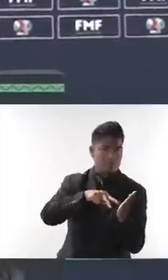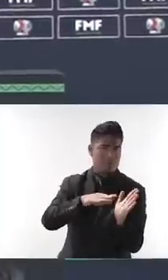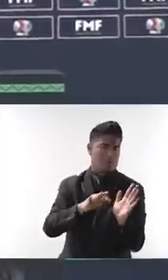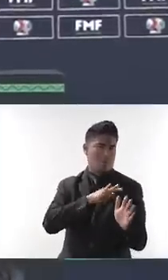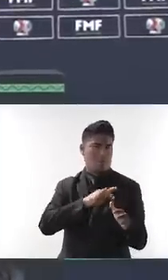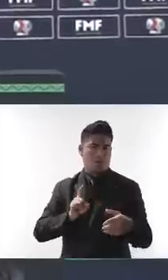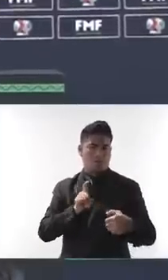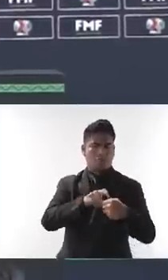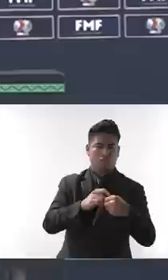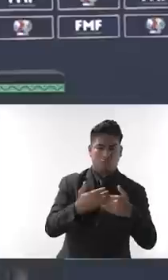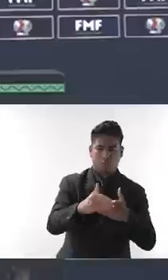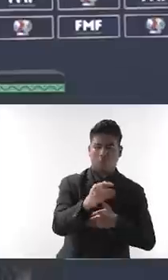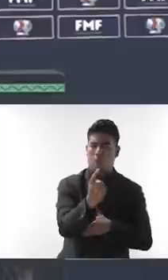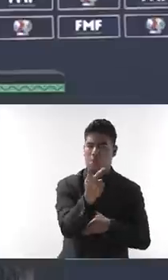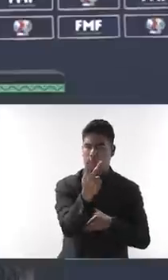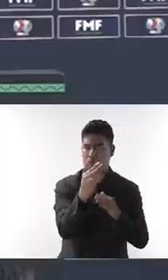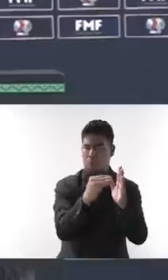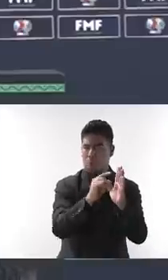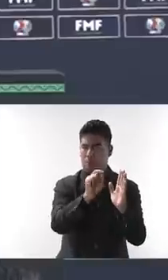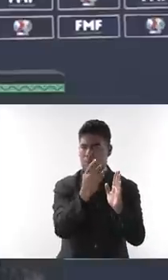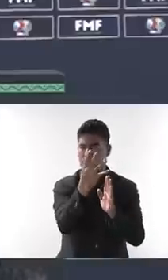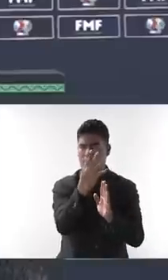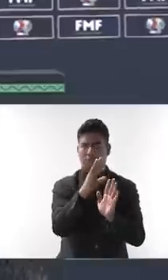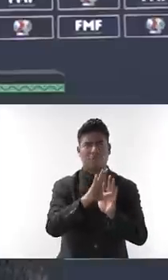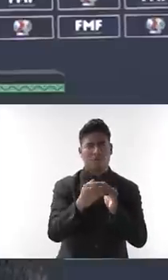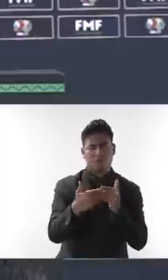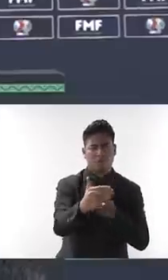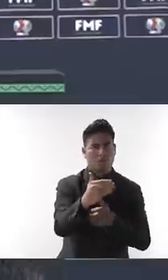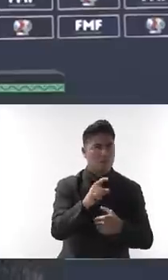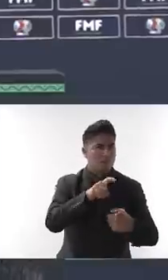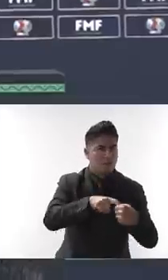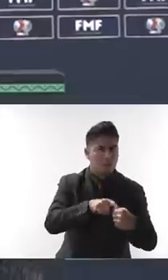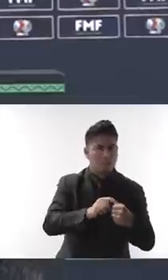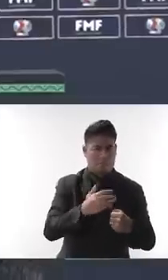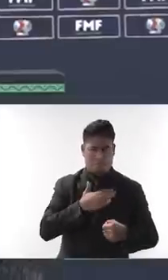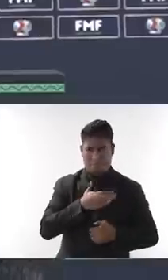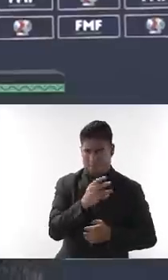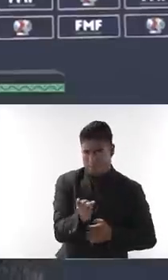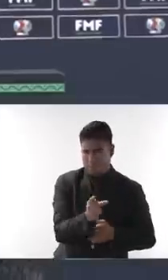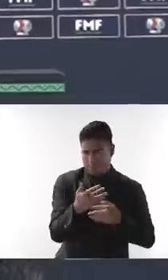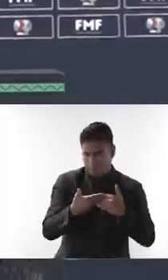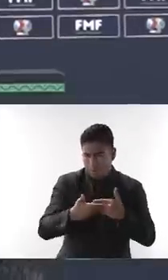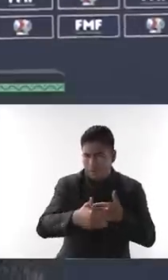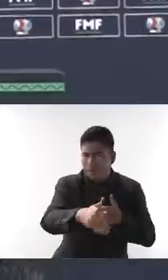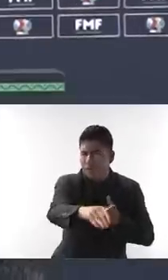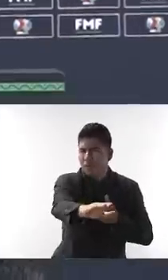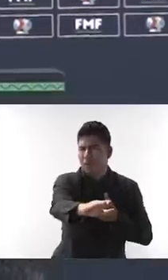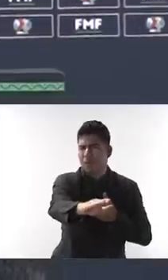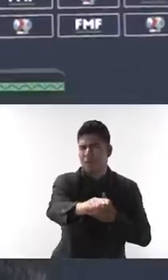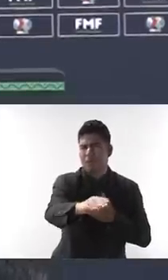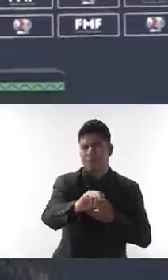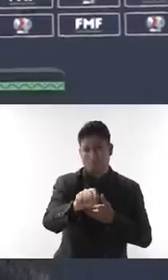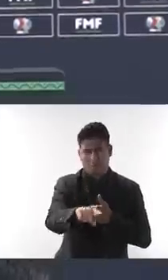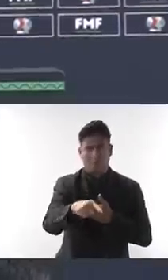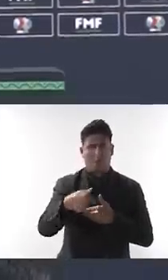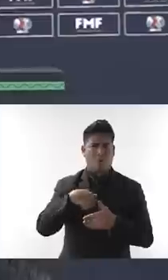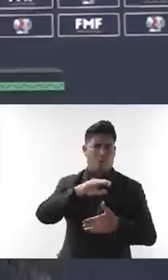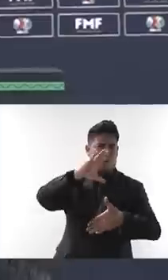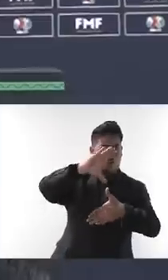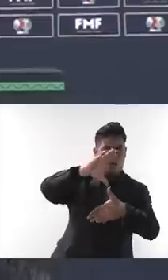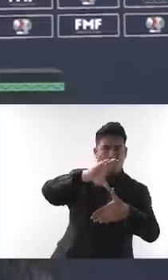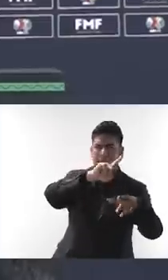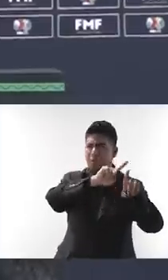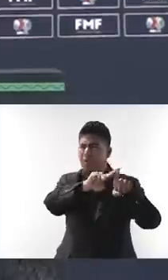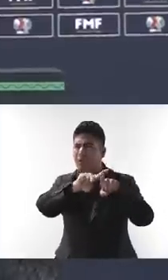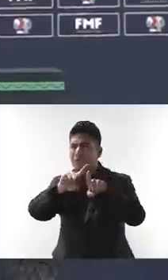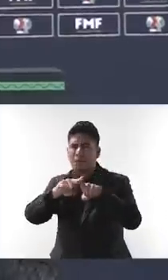2024, la pregunta es si hacia el futuro, en las siguientes Copas América, México puede seguir participando, ya sea de